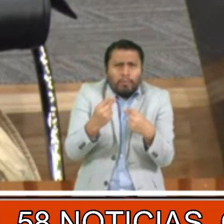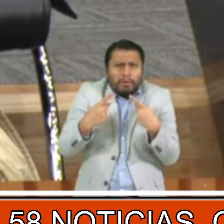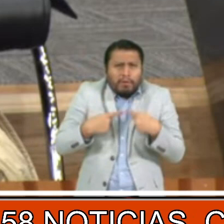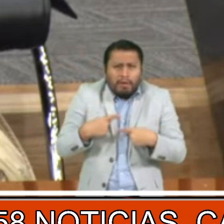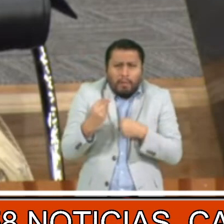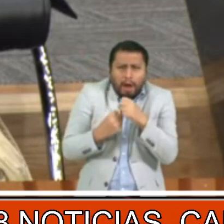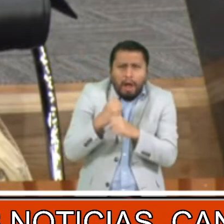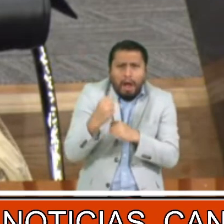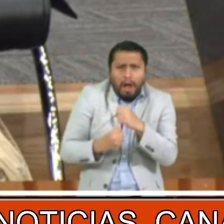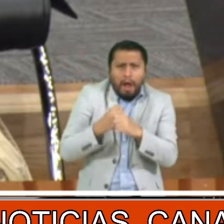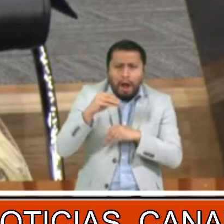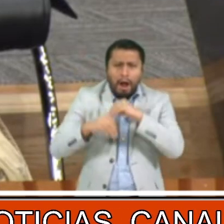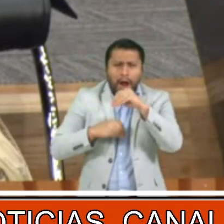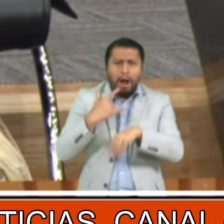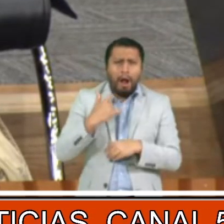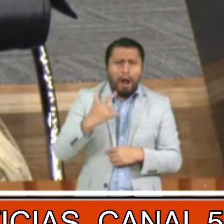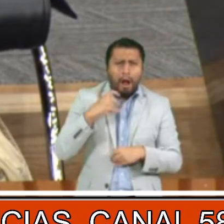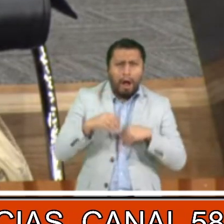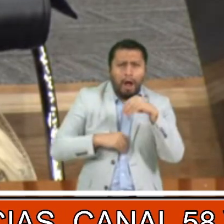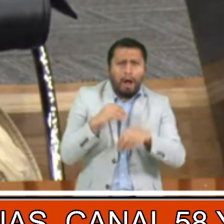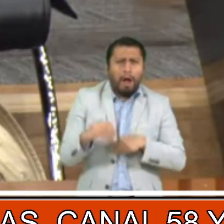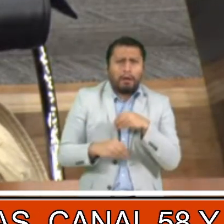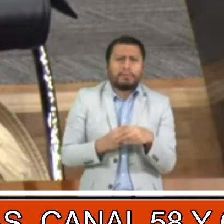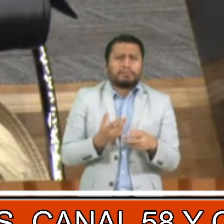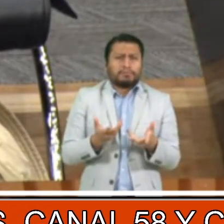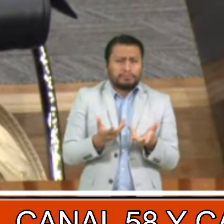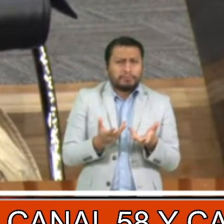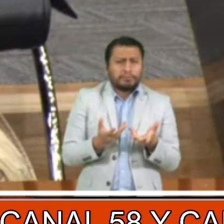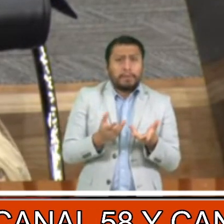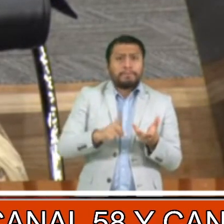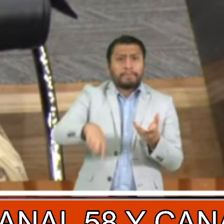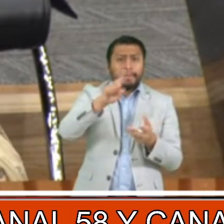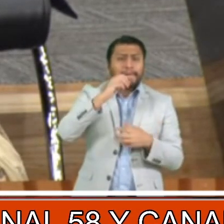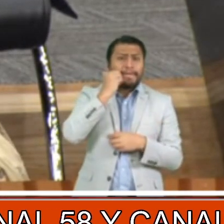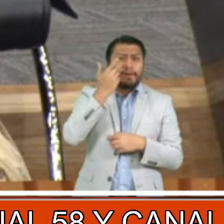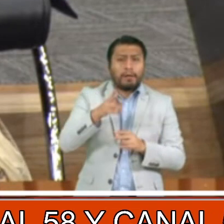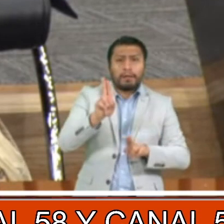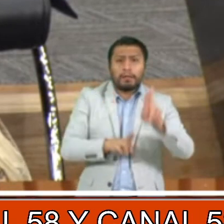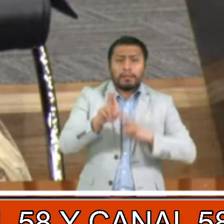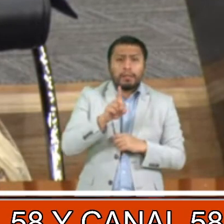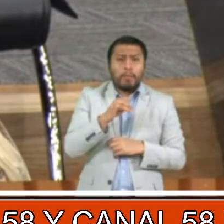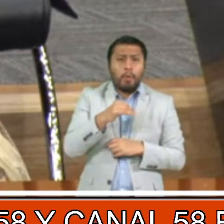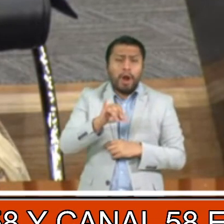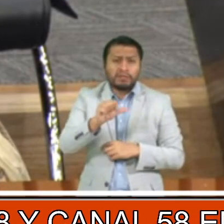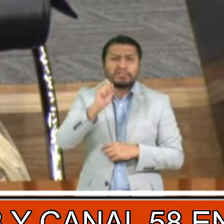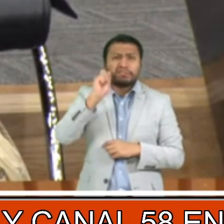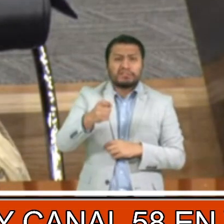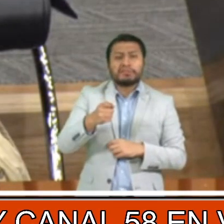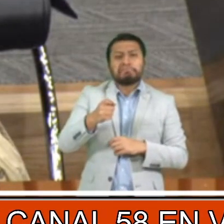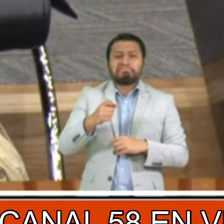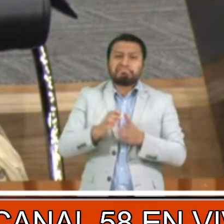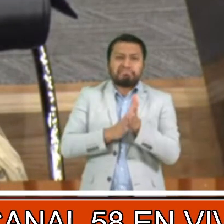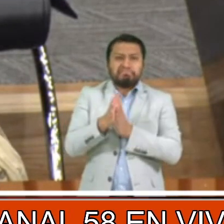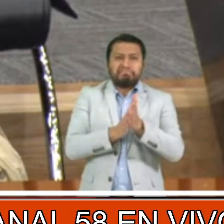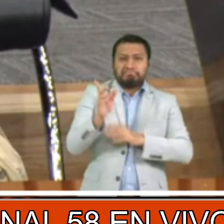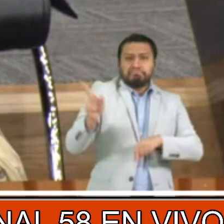largo de muchos años. Quieren mirar a las bases de nuestra democracia en un claro afán de perpetuarse en el poder.